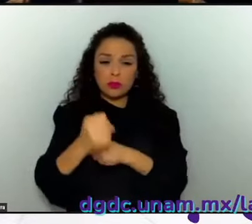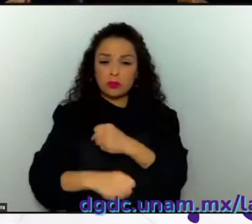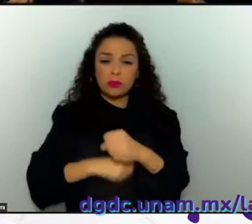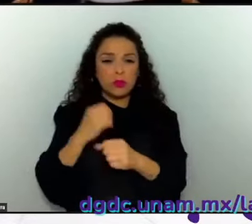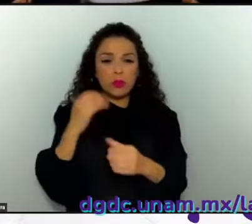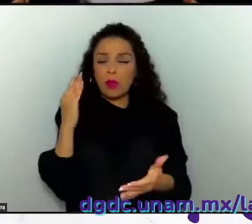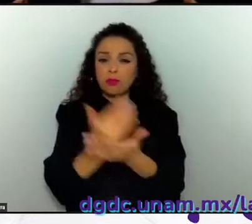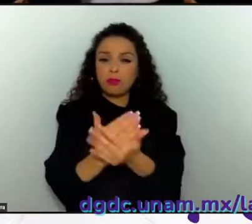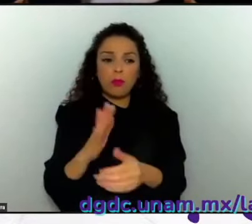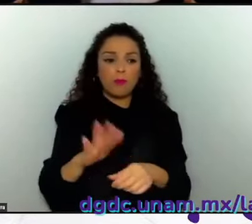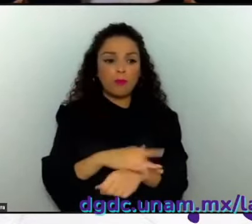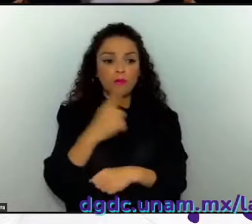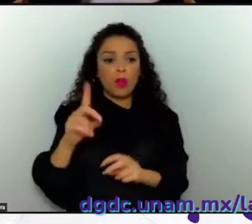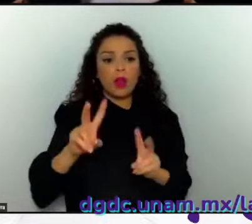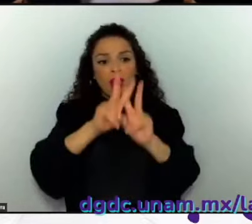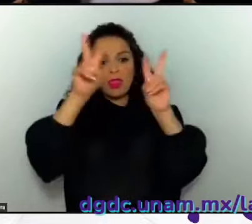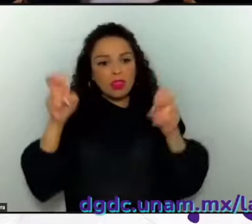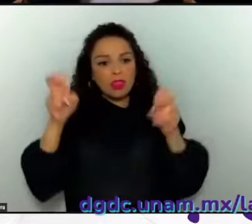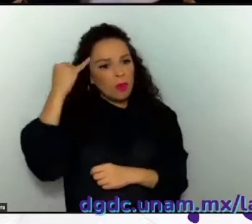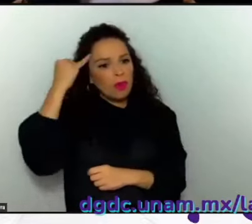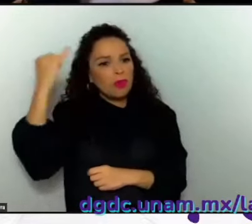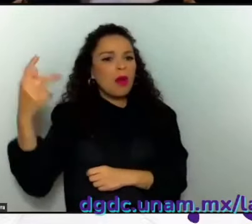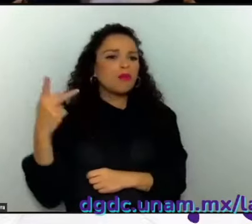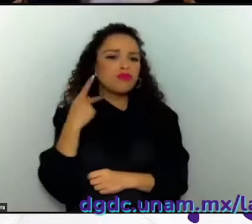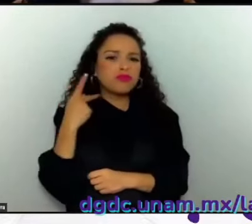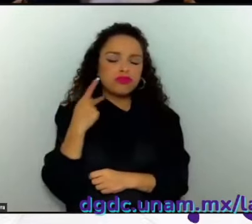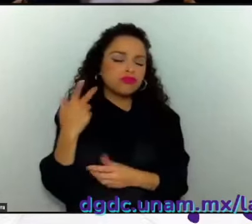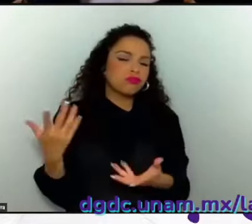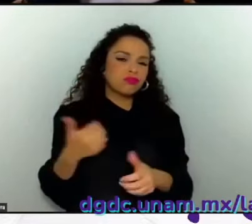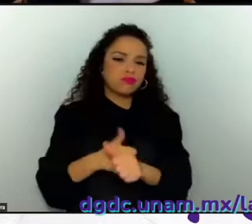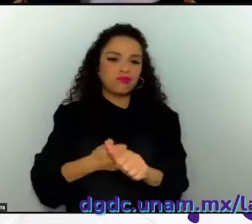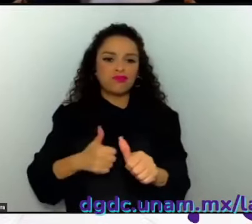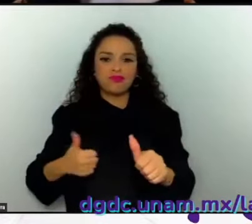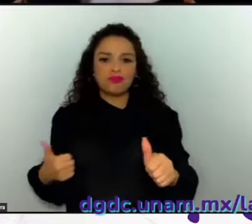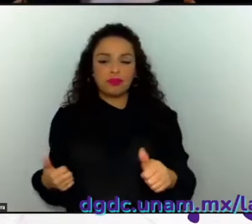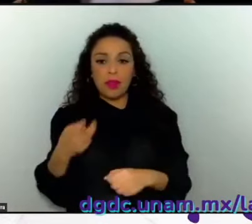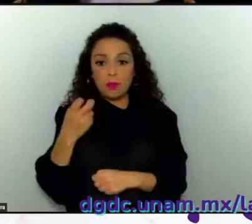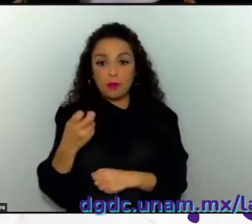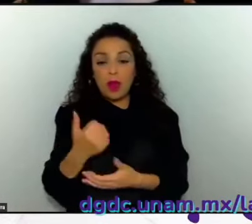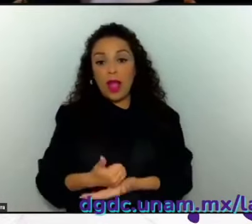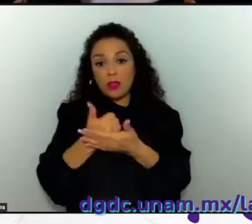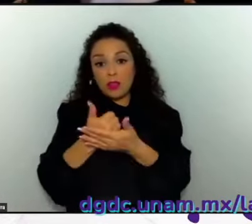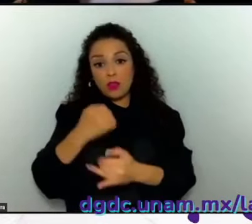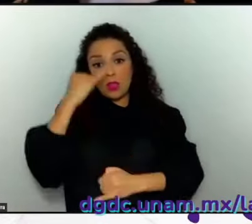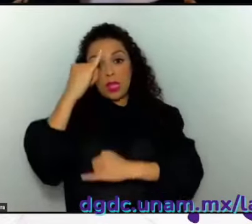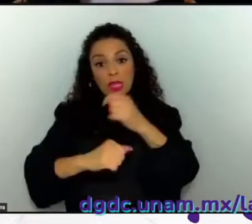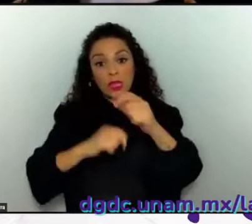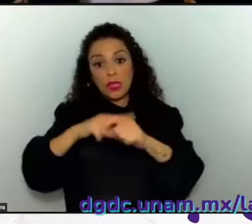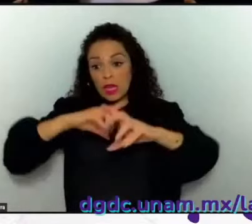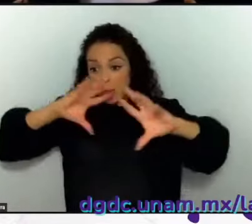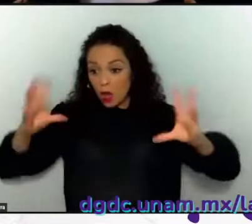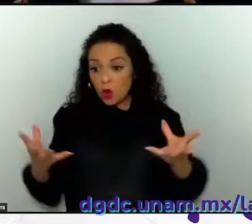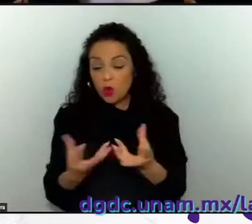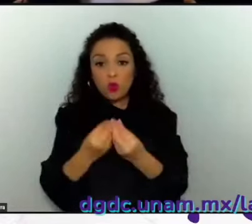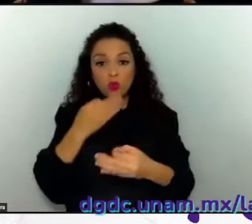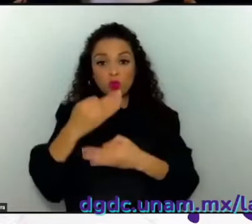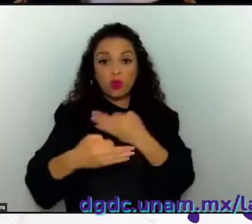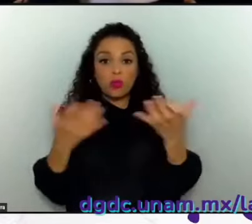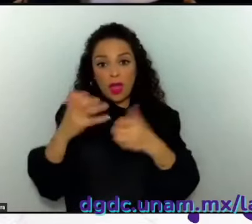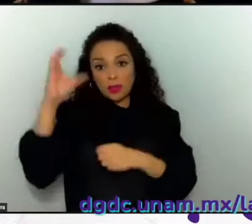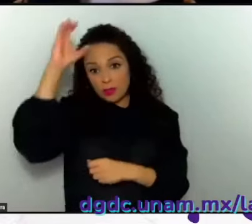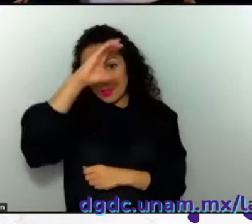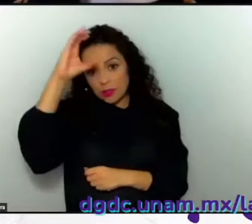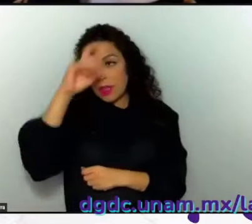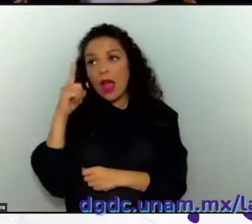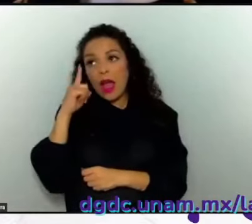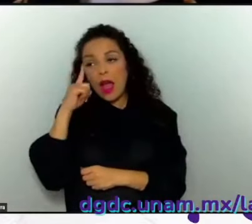sesgos políticos y creo que en eso ayuda mucho que la ciencia sea internacional, que hagamos la misma ciencia aquí, en Japón, en Corea, en Rusia,